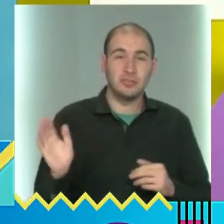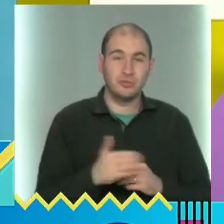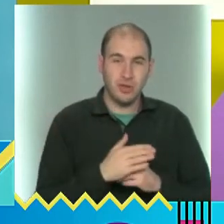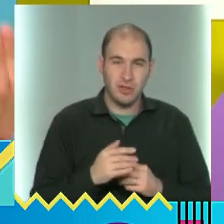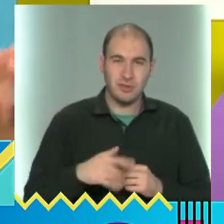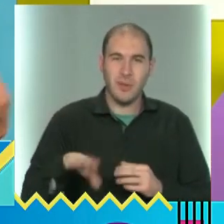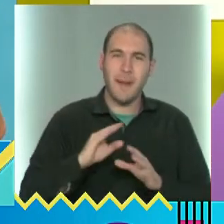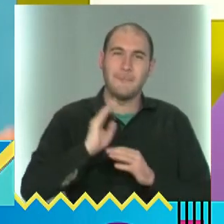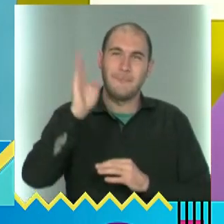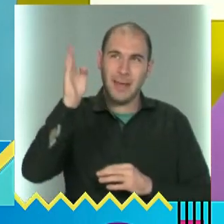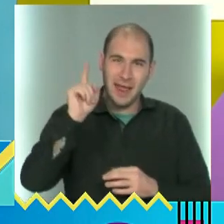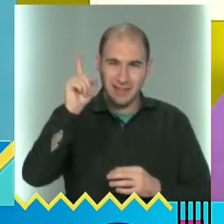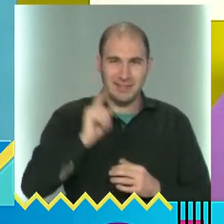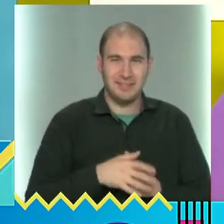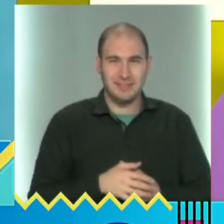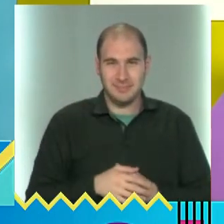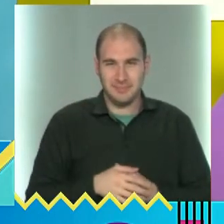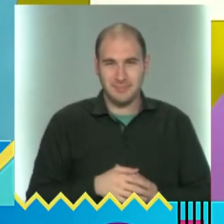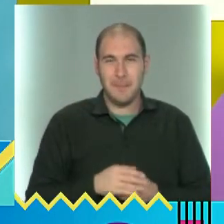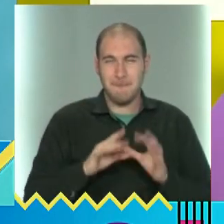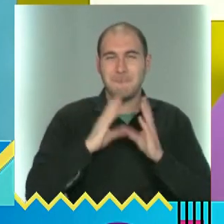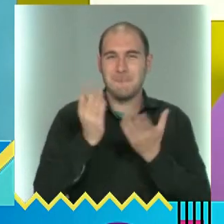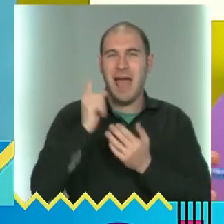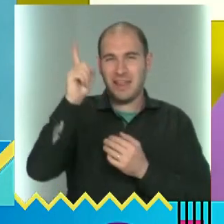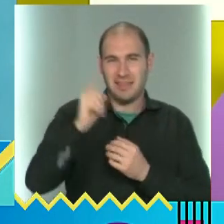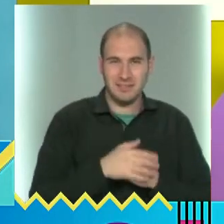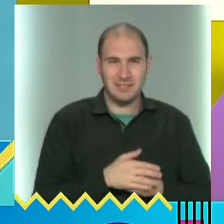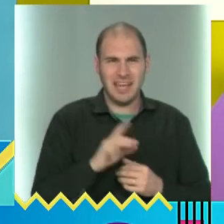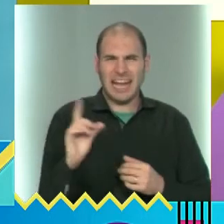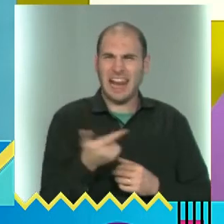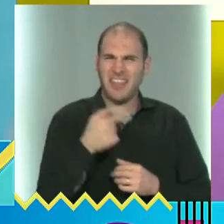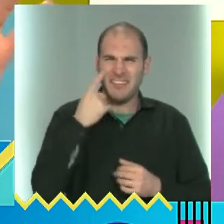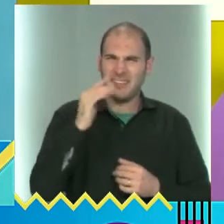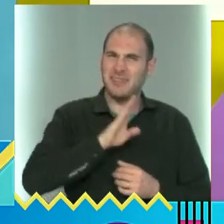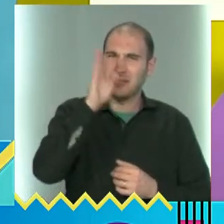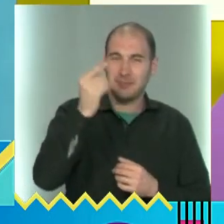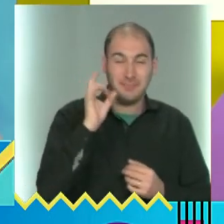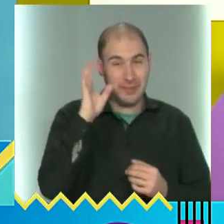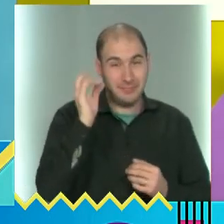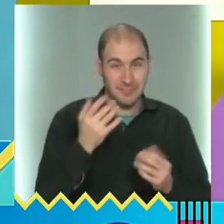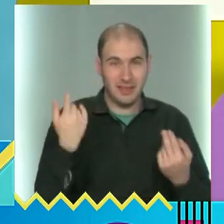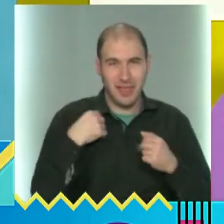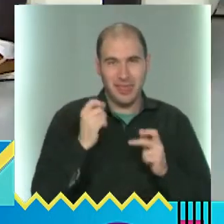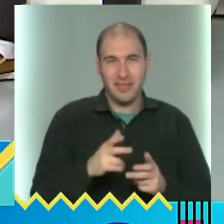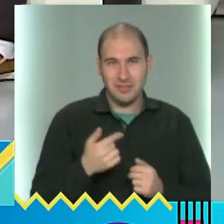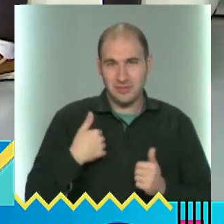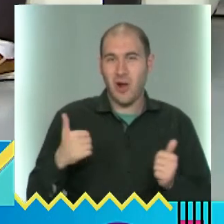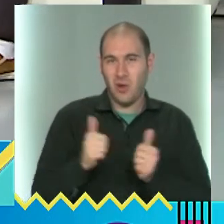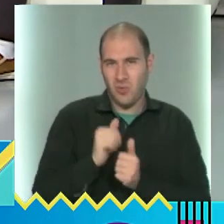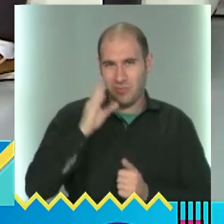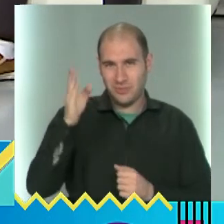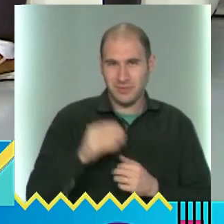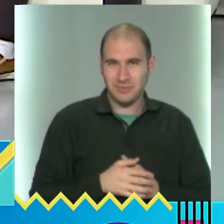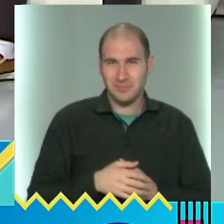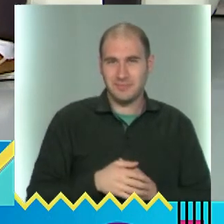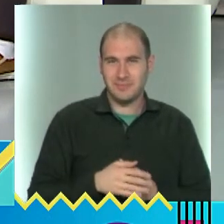donde tienen que llegar. Vamos todos a Marte. Vamos todos a Marte. Es raro eso de salir a Marte, perdón, pero lo tengo que decir. Yo lo acompaño. Bueno. Pique